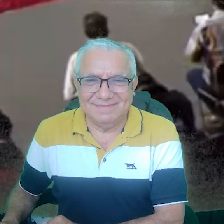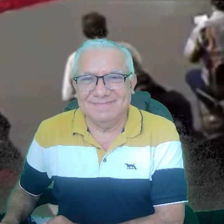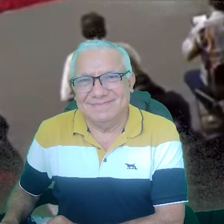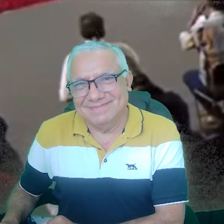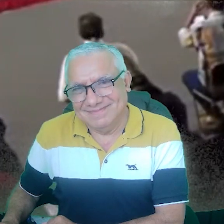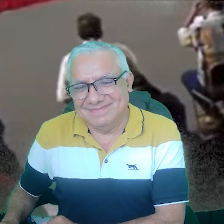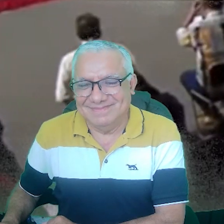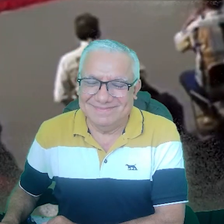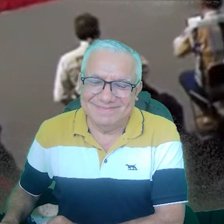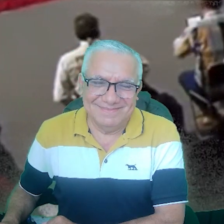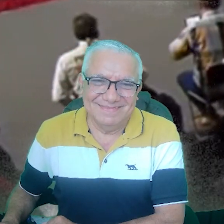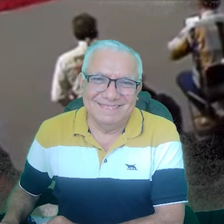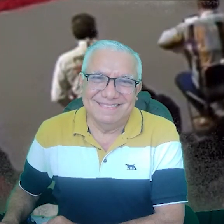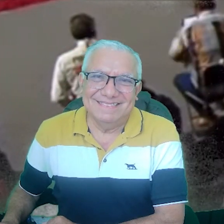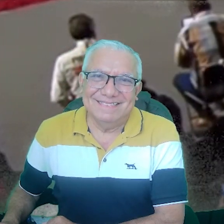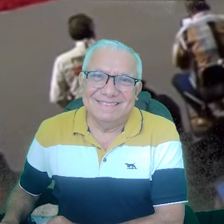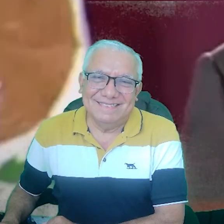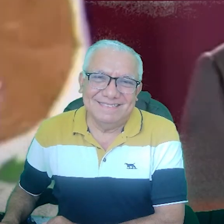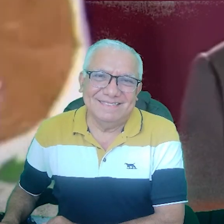Street Journal,